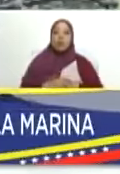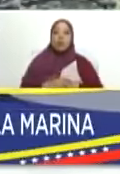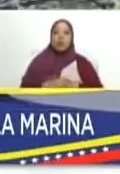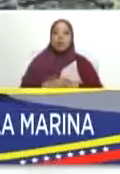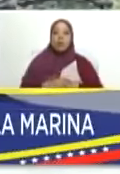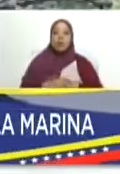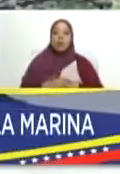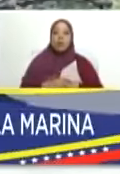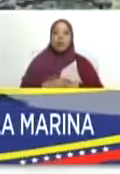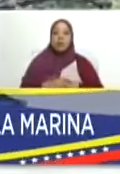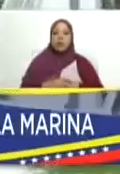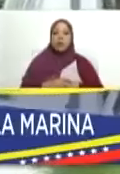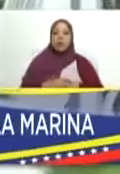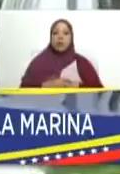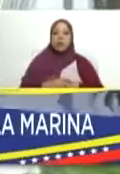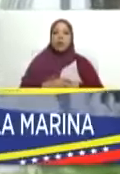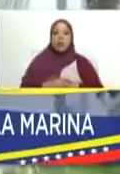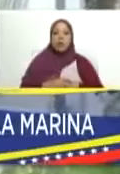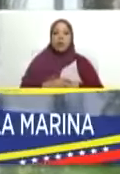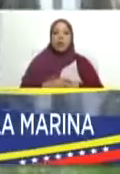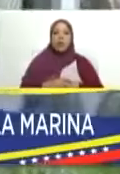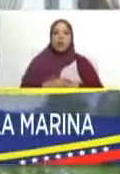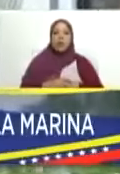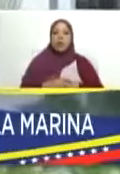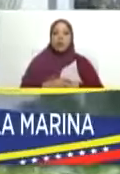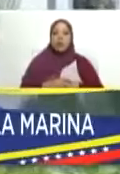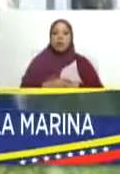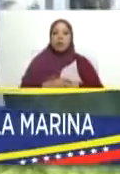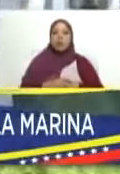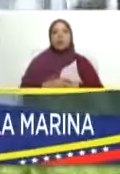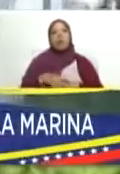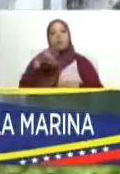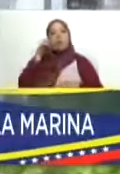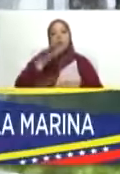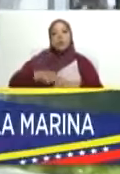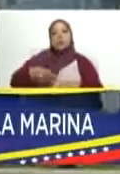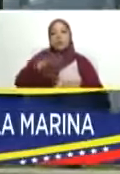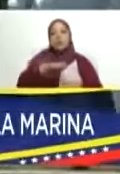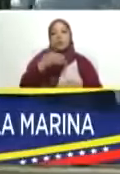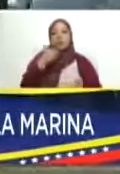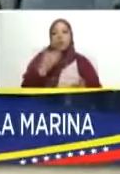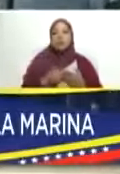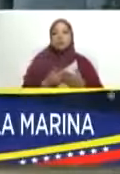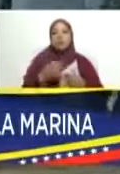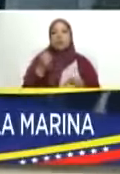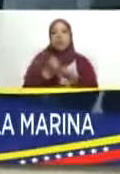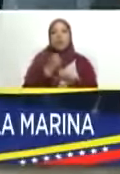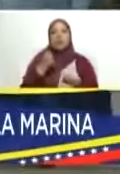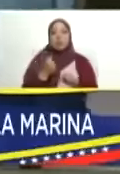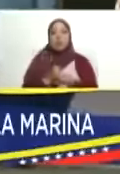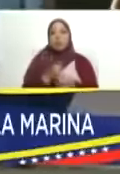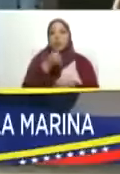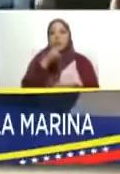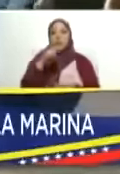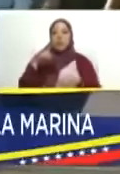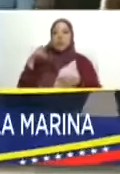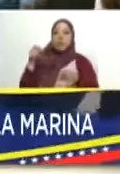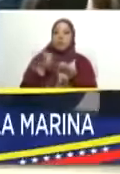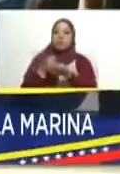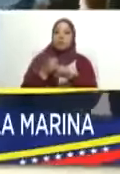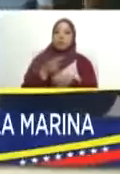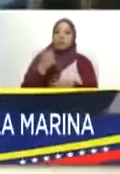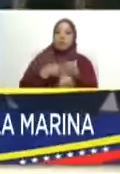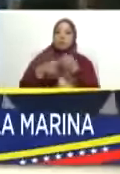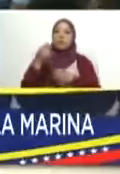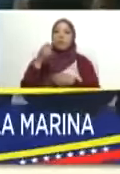¿Y ahora qué vamos a ver? ¿Qué vamos a mostrar? Vamos a ver, presidente, el emblema de lo que es el Museo Naval a Cielo Abierto dedicado al Bicentenario. Tenemos